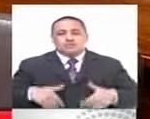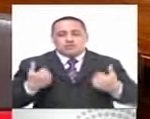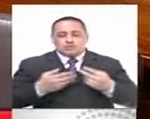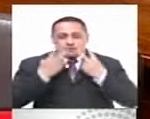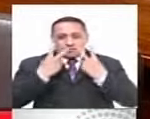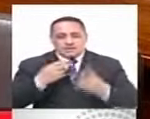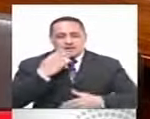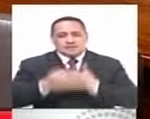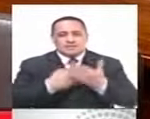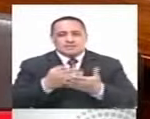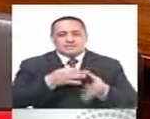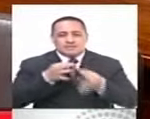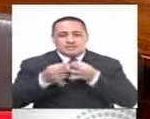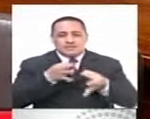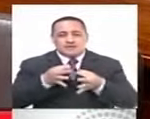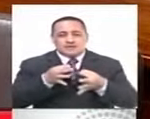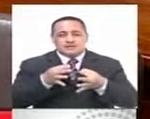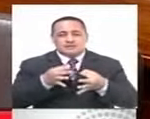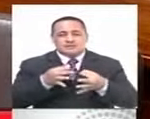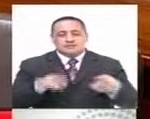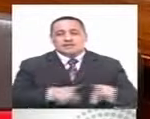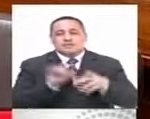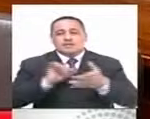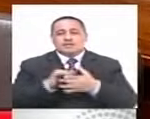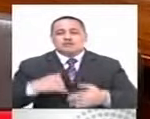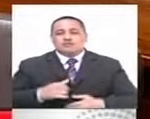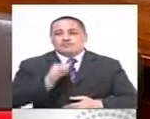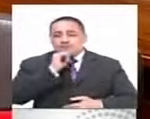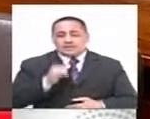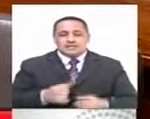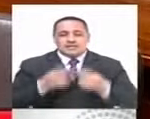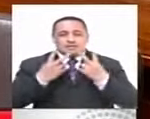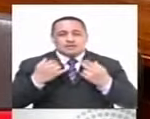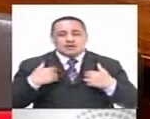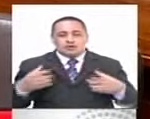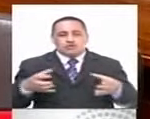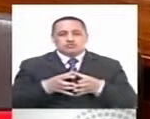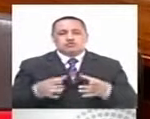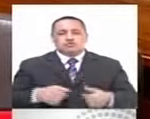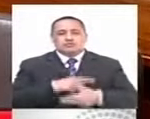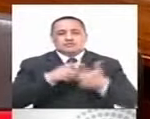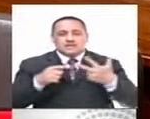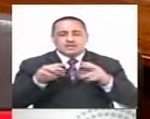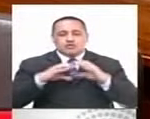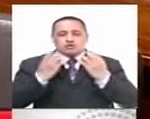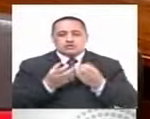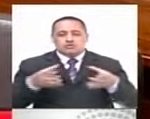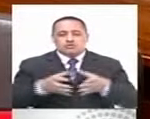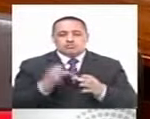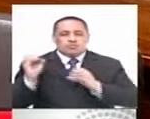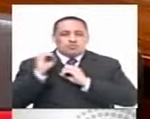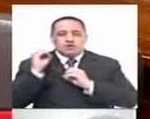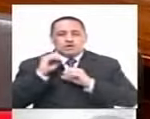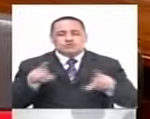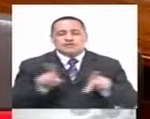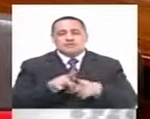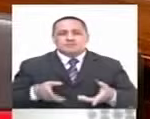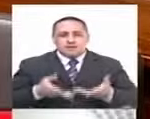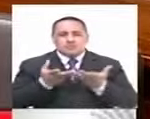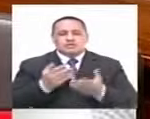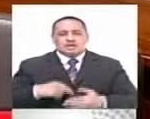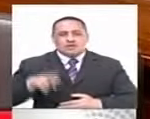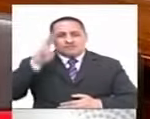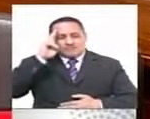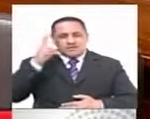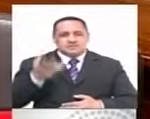los avances y señalar lo que nos falta, nosotros, los 3 congresistas del Partido Morado, le vamos a dar la